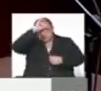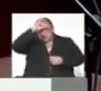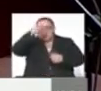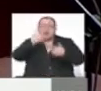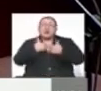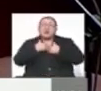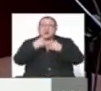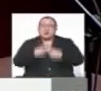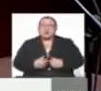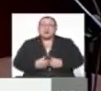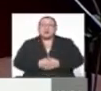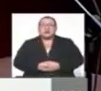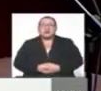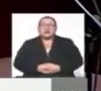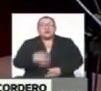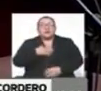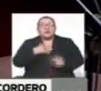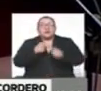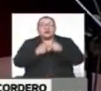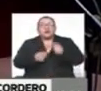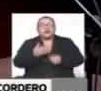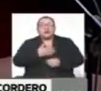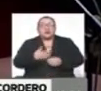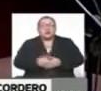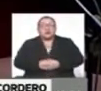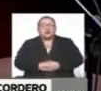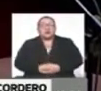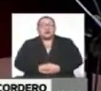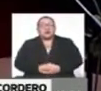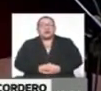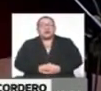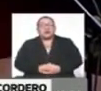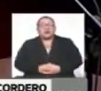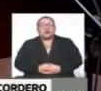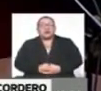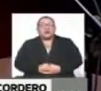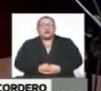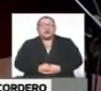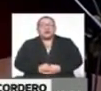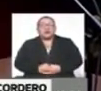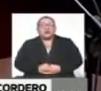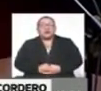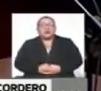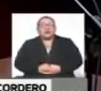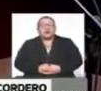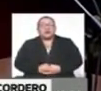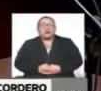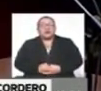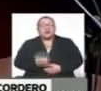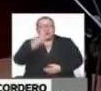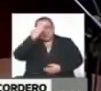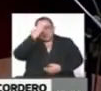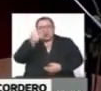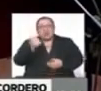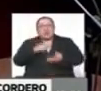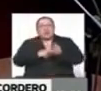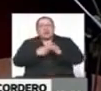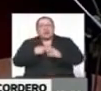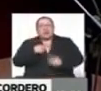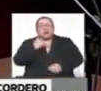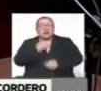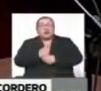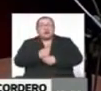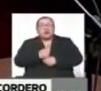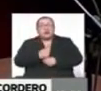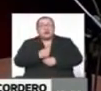llorar no Esa es la clásica choro que atrapan se pone a llorar ya p jefe no sea malo jefe no Es